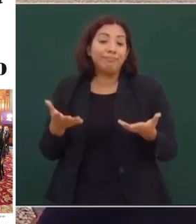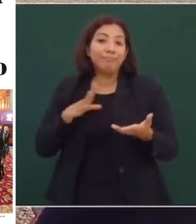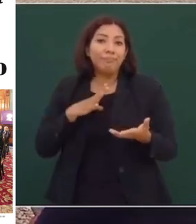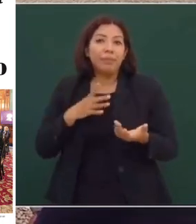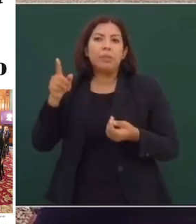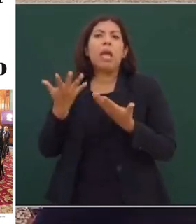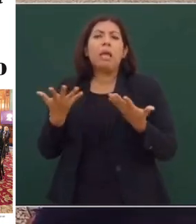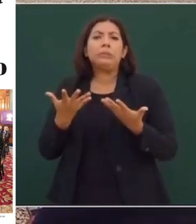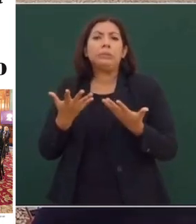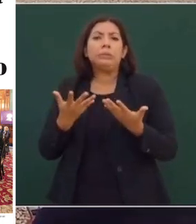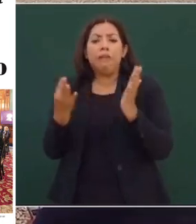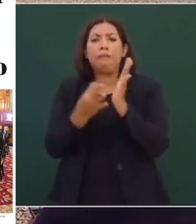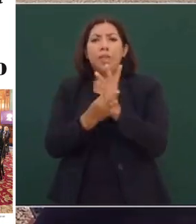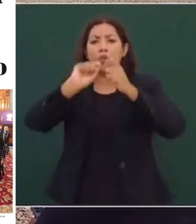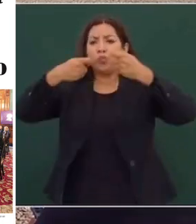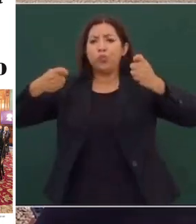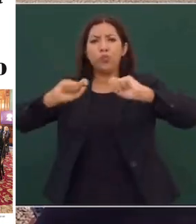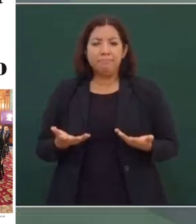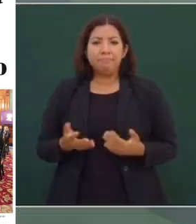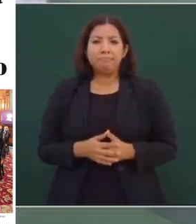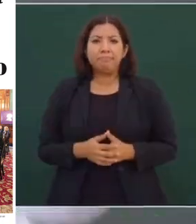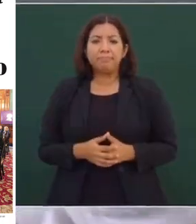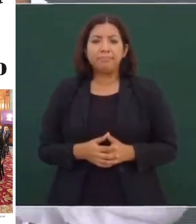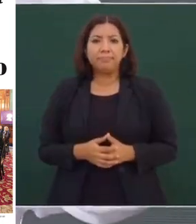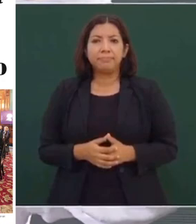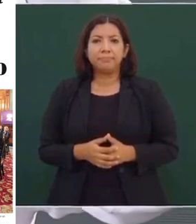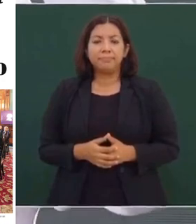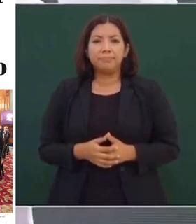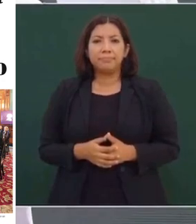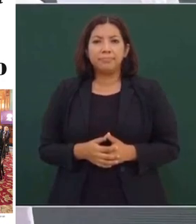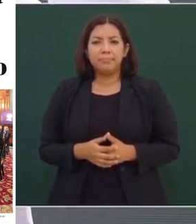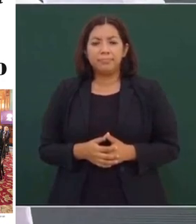alambre de púas en el río. Y es para